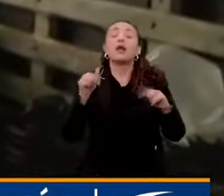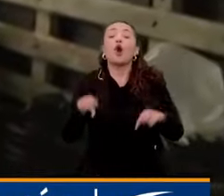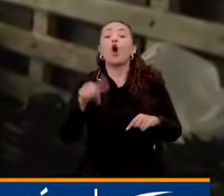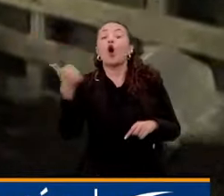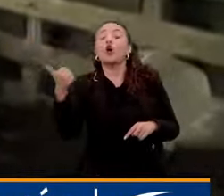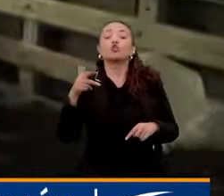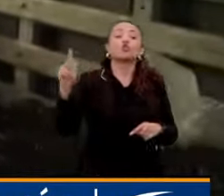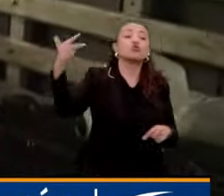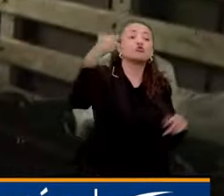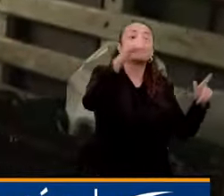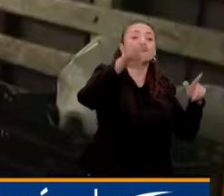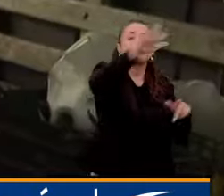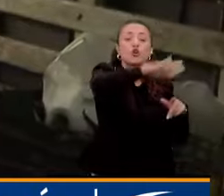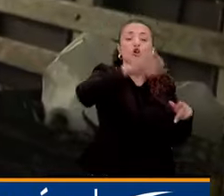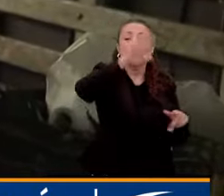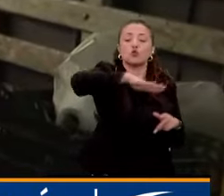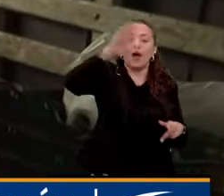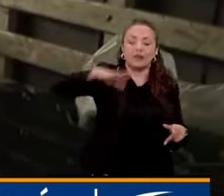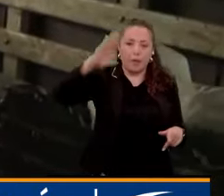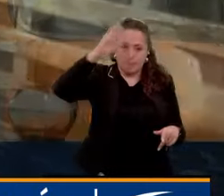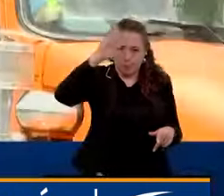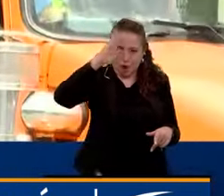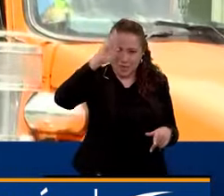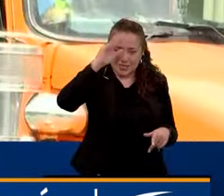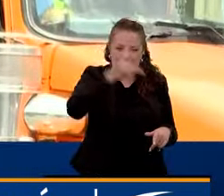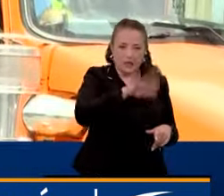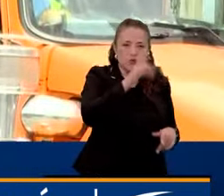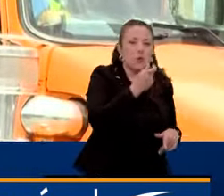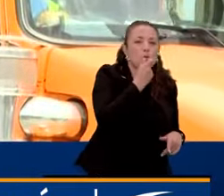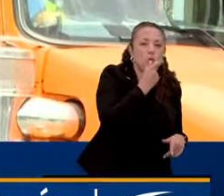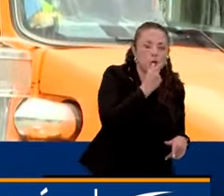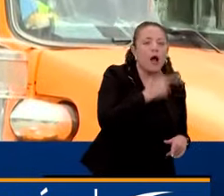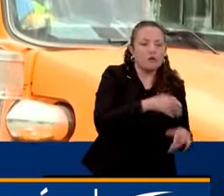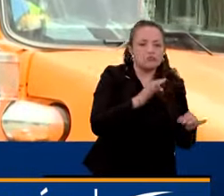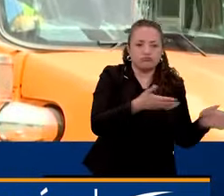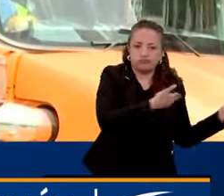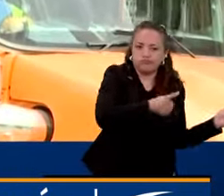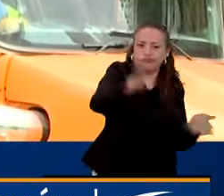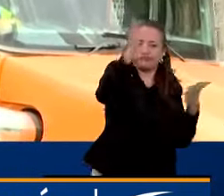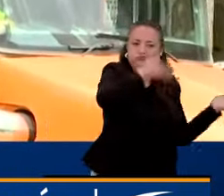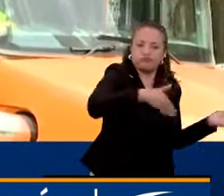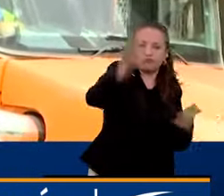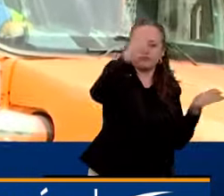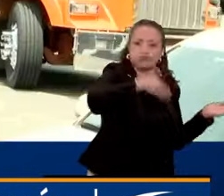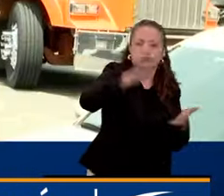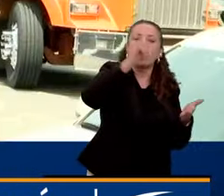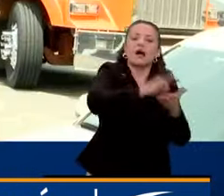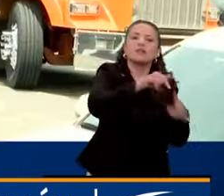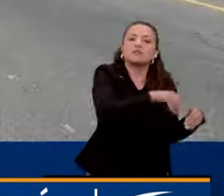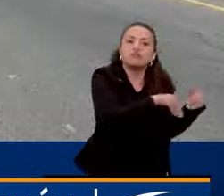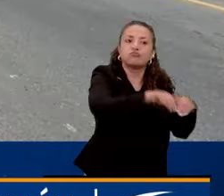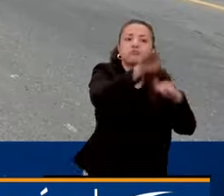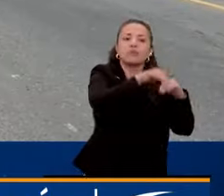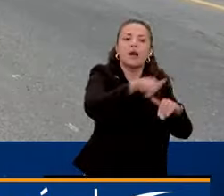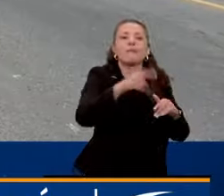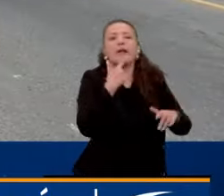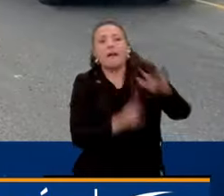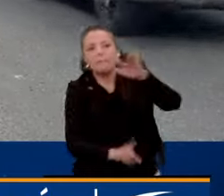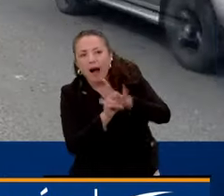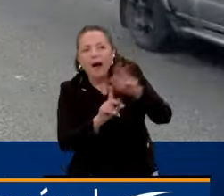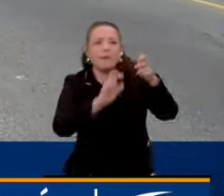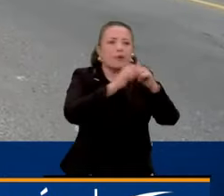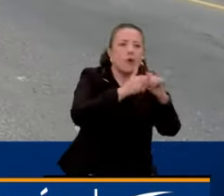departamento de Antioquia la policía la policía de tránsito garantizando la seguridad para que no se presenten problemas de orden